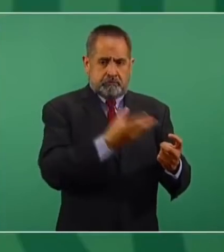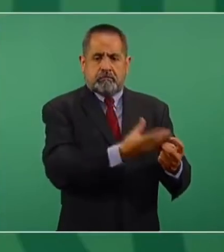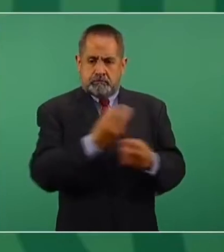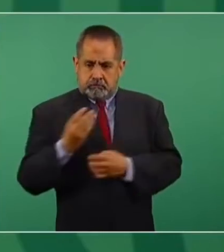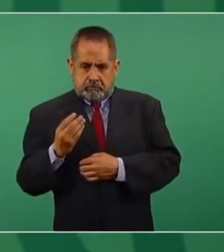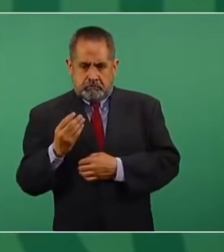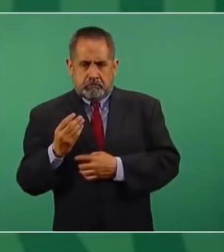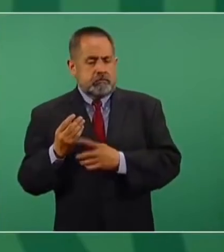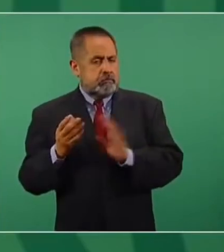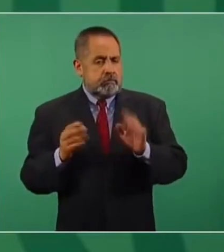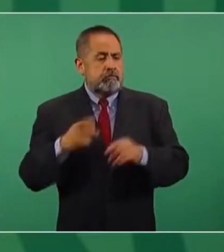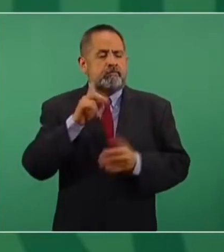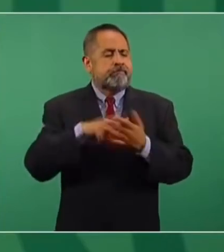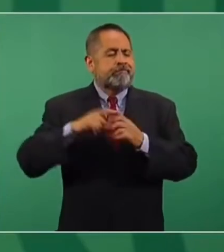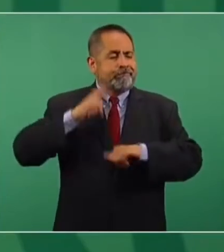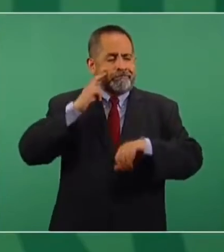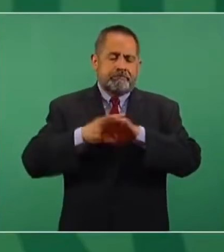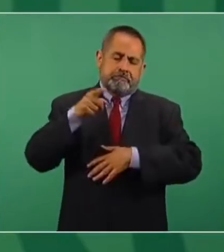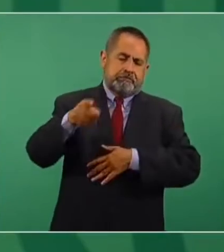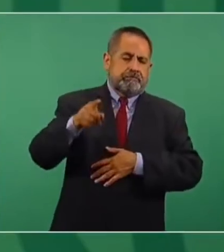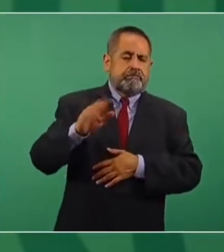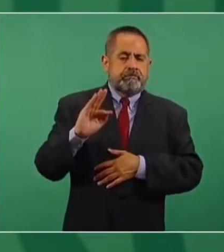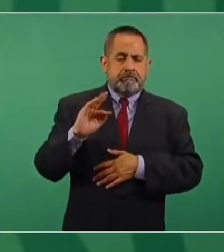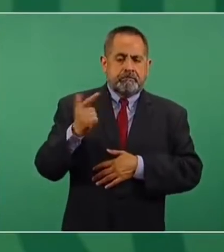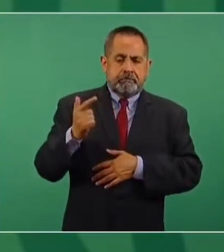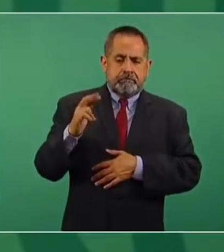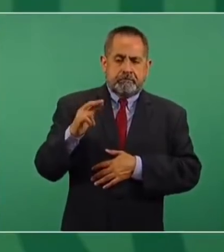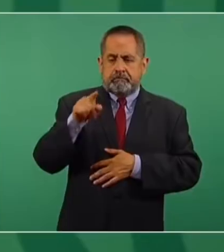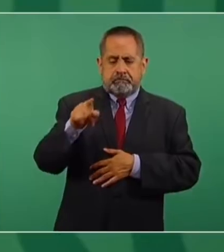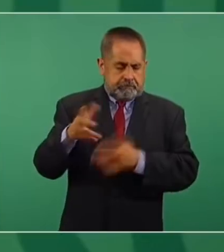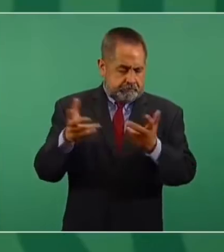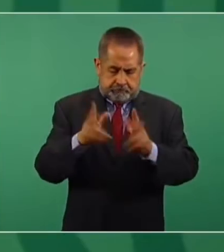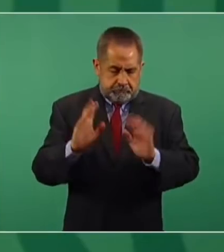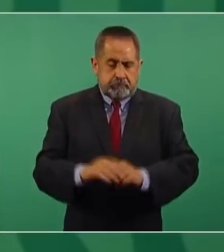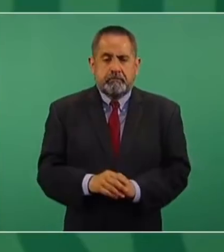Pero eso es un asunto que la Fiscalía debe de decidir,